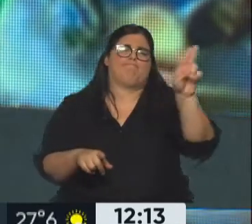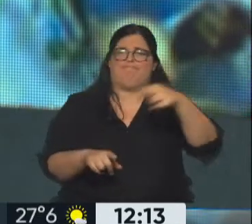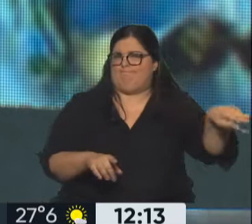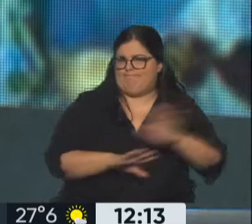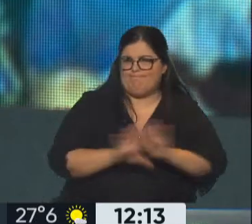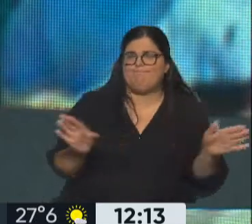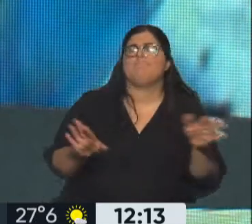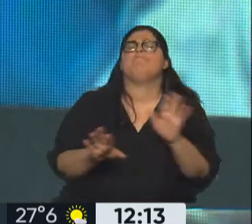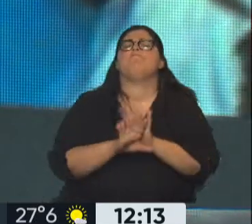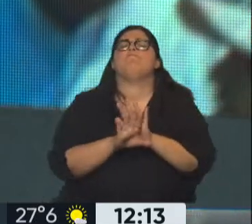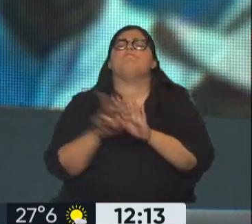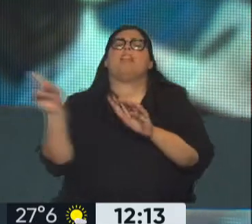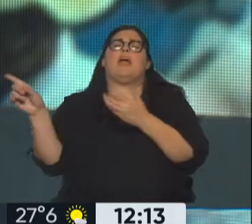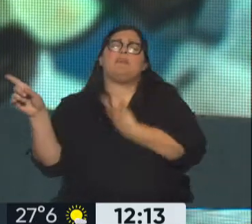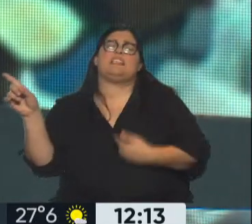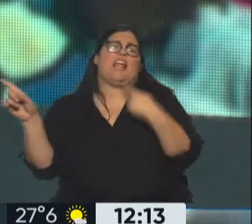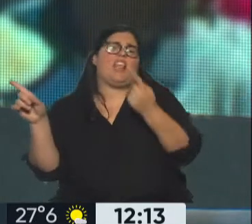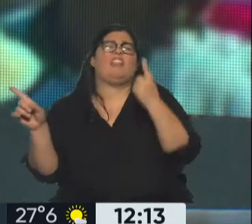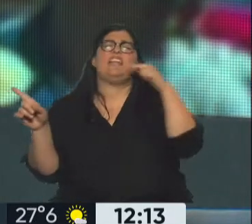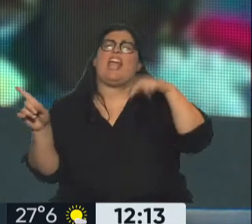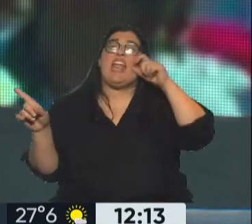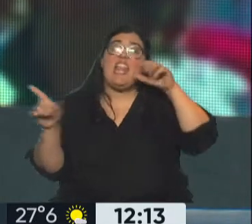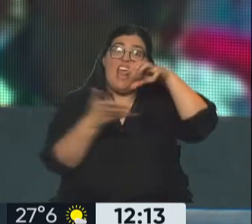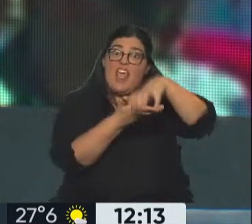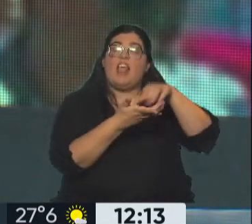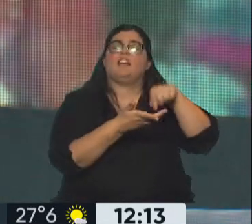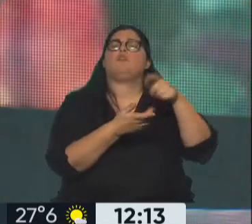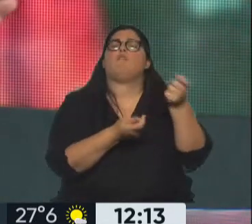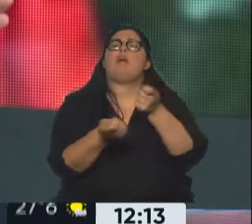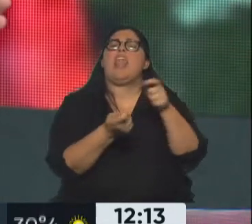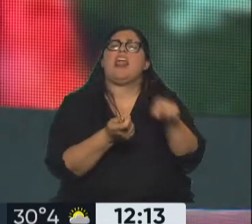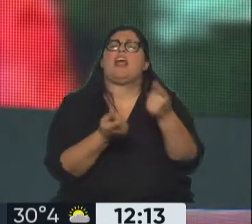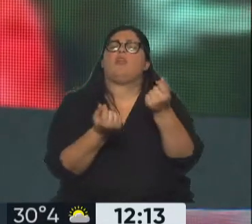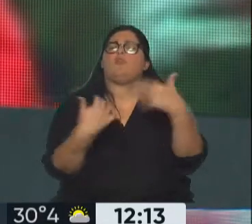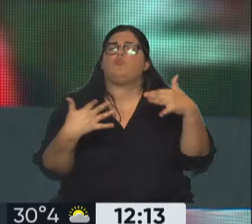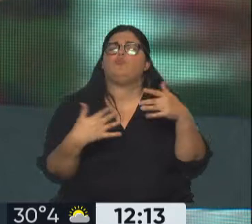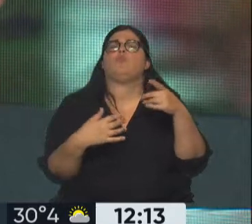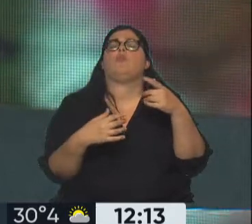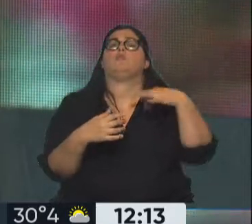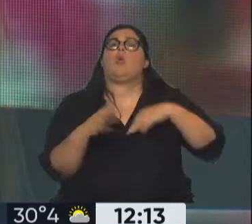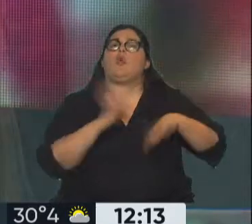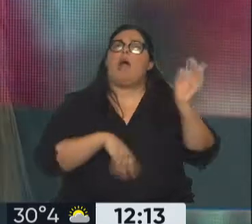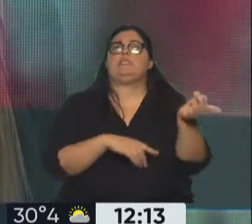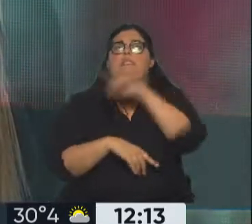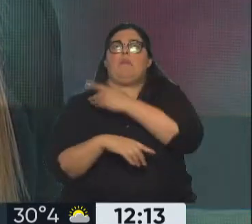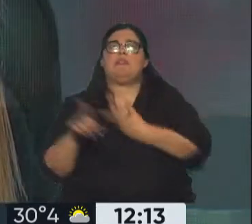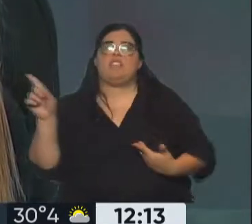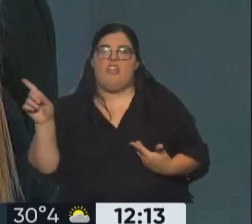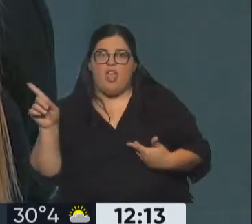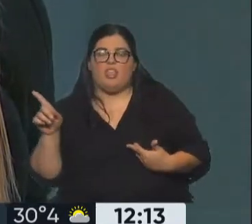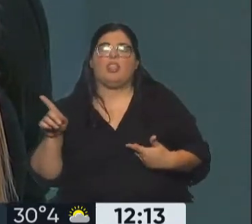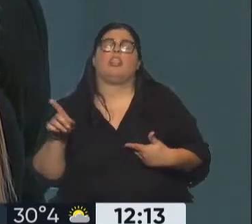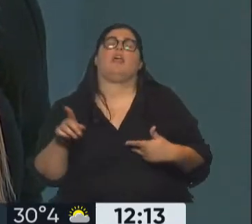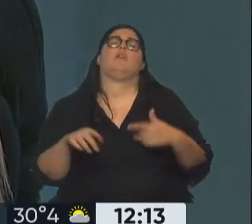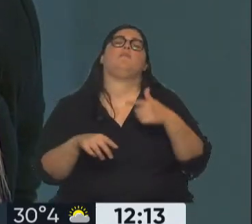que funciona discrecional y que maneja mucho recurso. Tienen salarios más altos que el propio presidente. El presidente Monera dijo hace